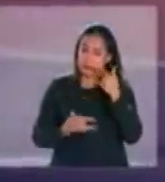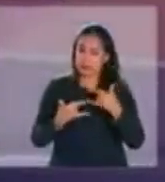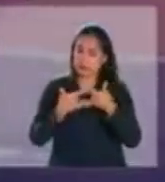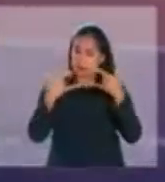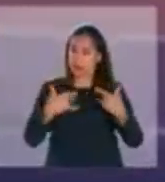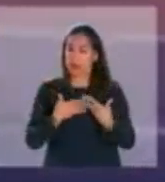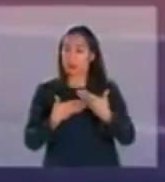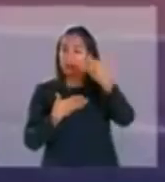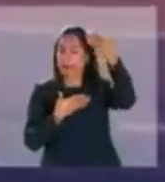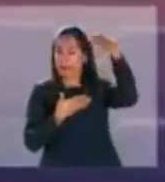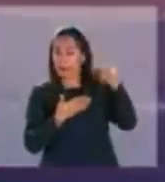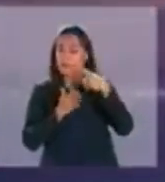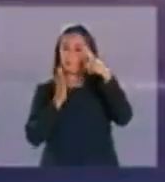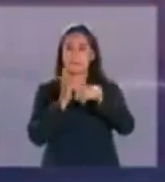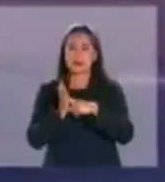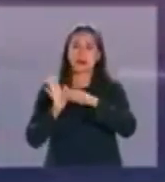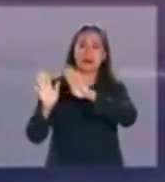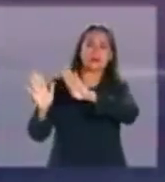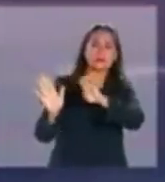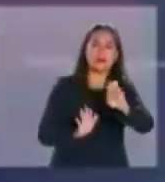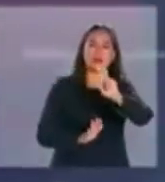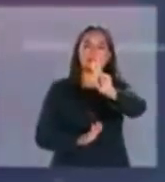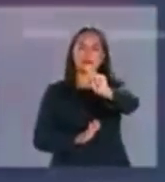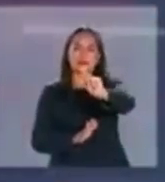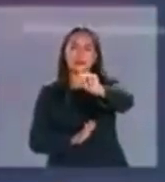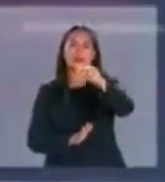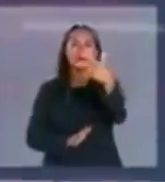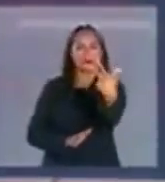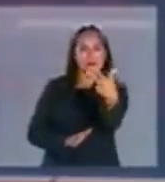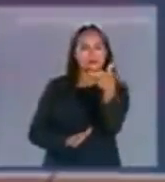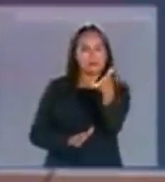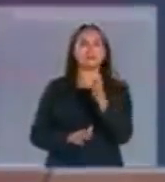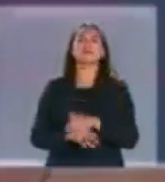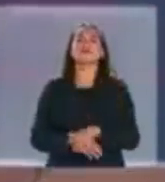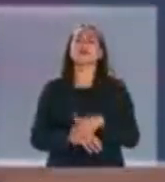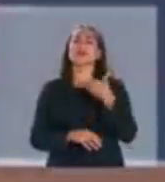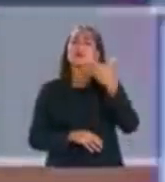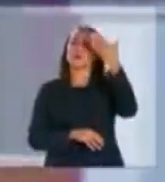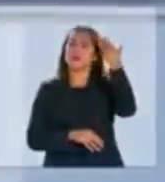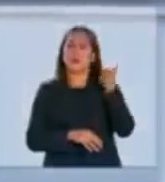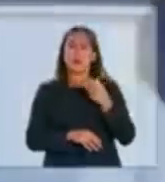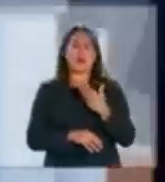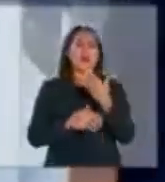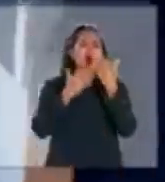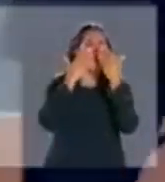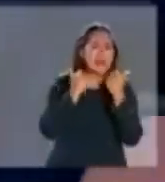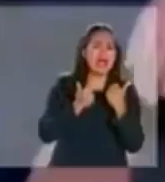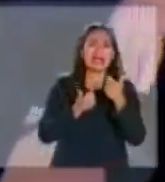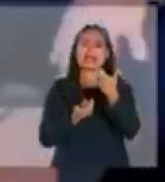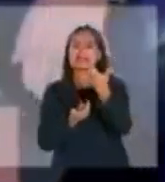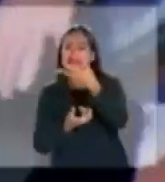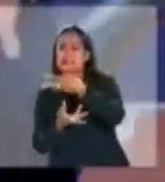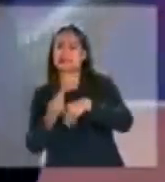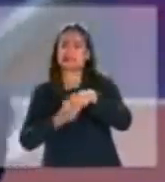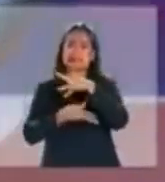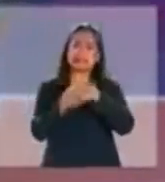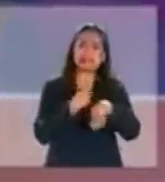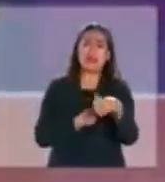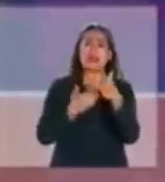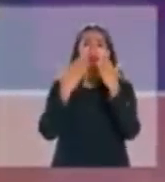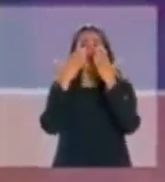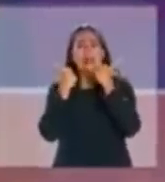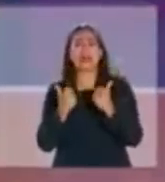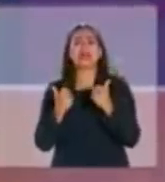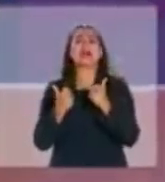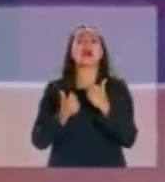1988 méxico vivía grandes periodos de escasez de repente nos quedamos sin azúcar nos